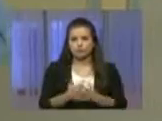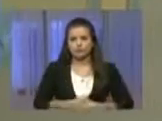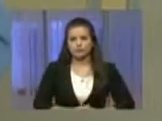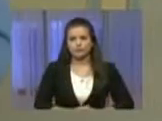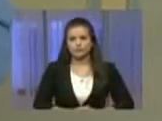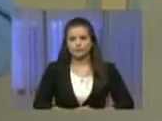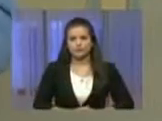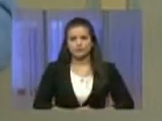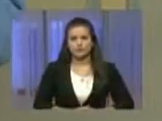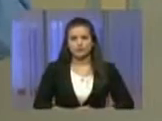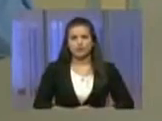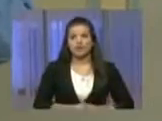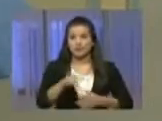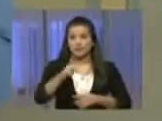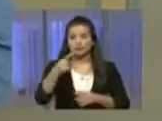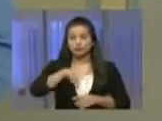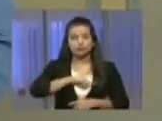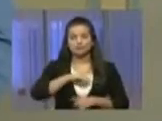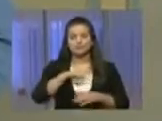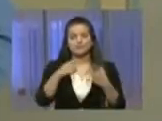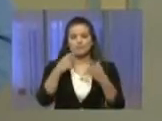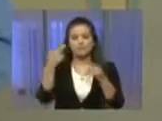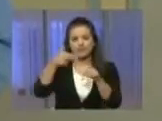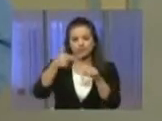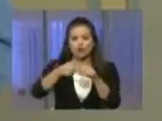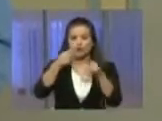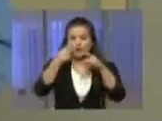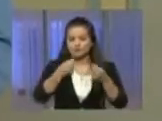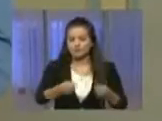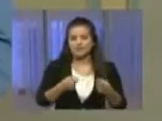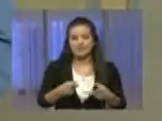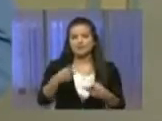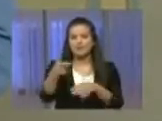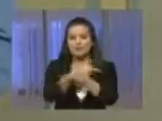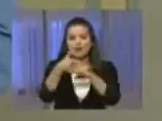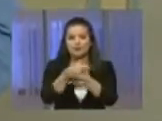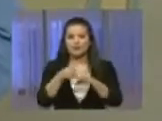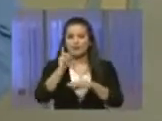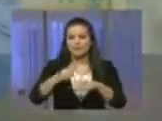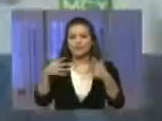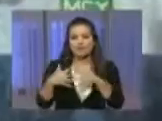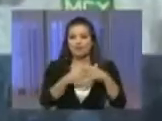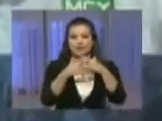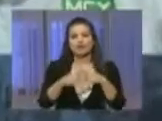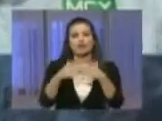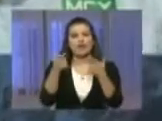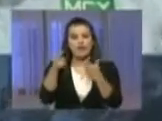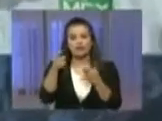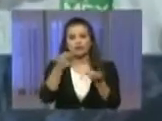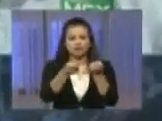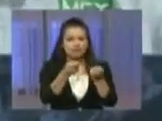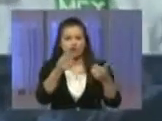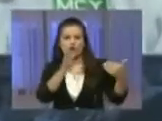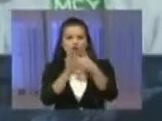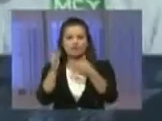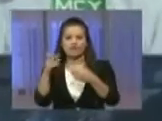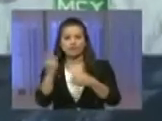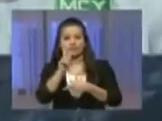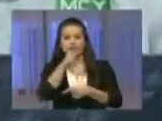hacen maniobras para atacar el precio del petróleo el gobierno de los estados Unidos está al frente de la guerra económica contra